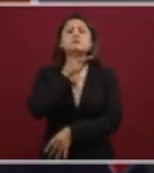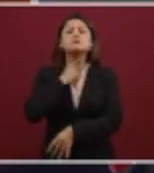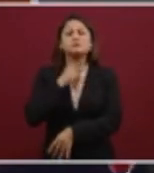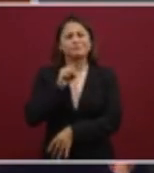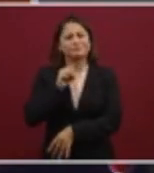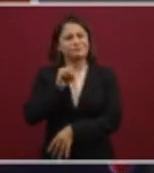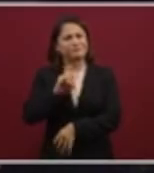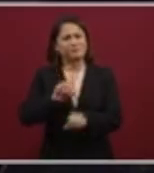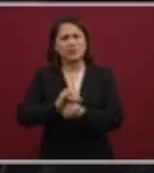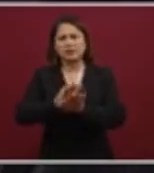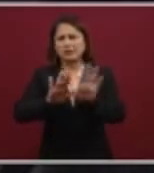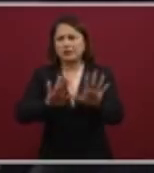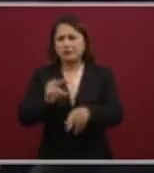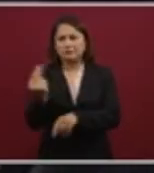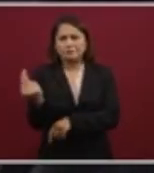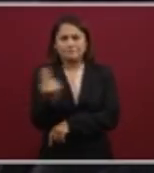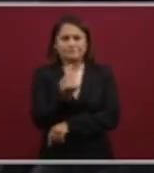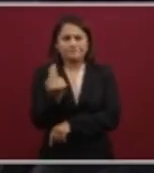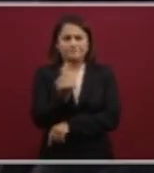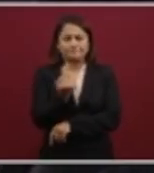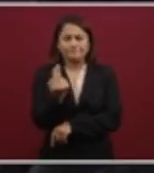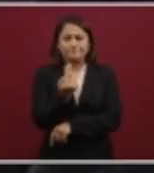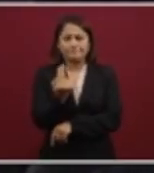es una necesidad,